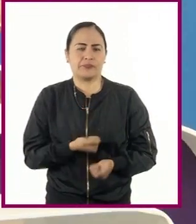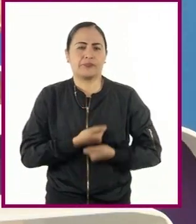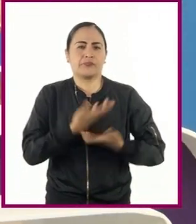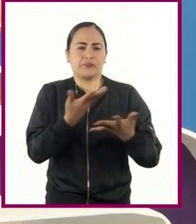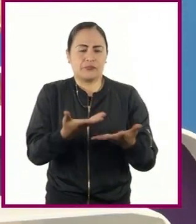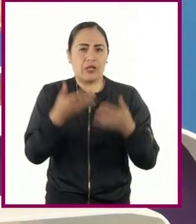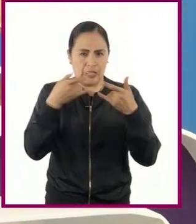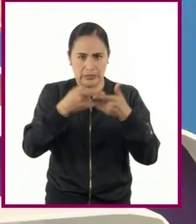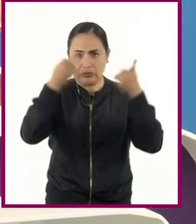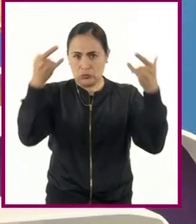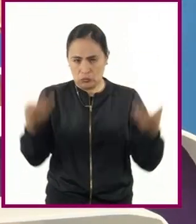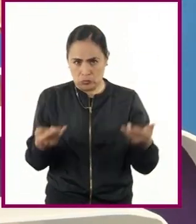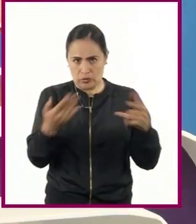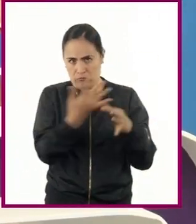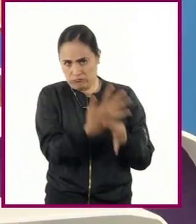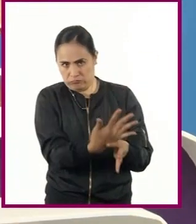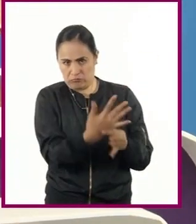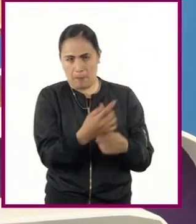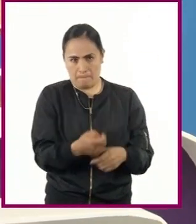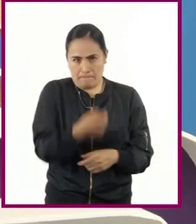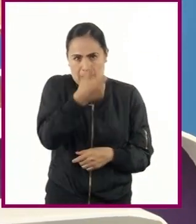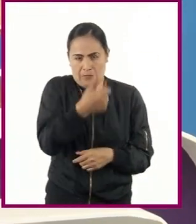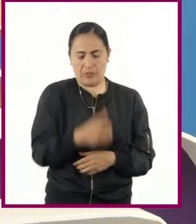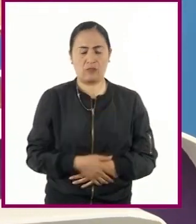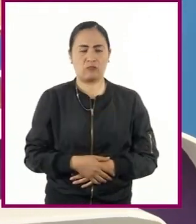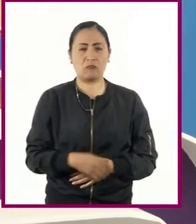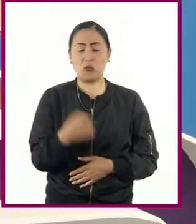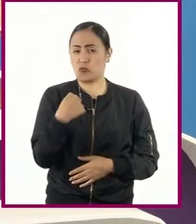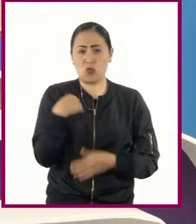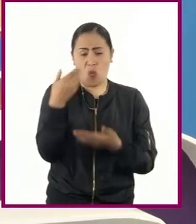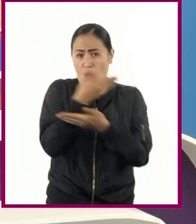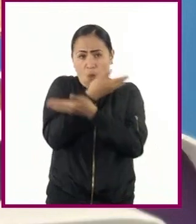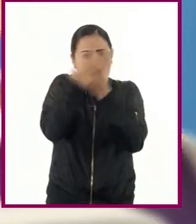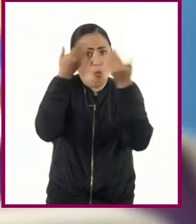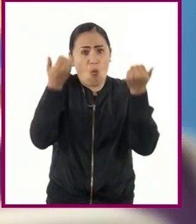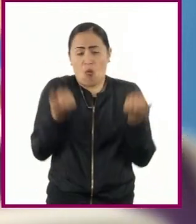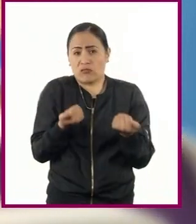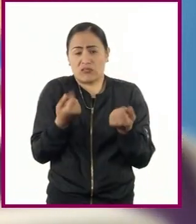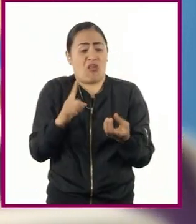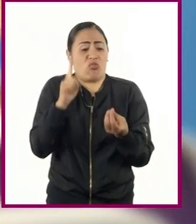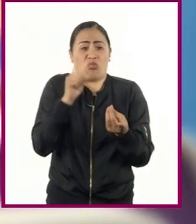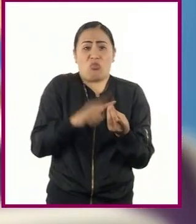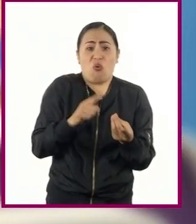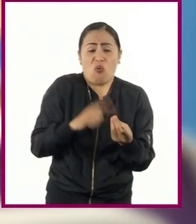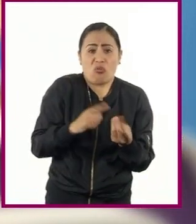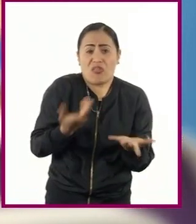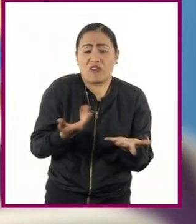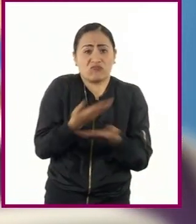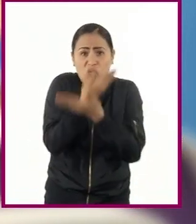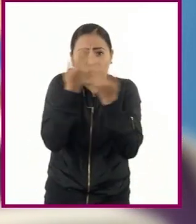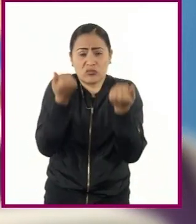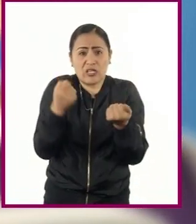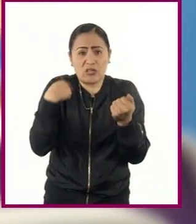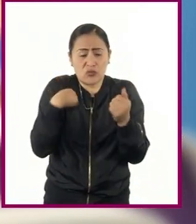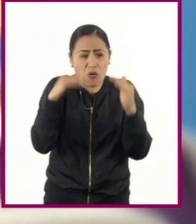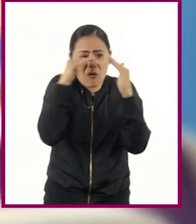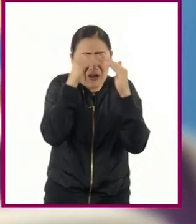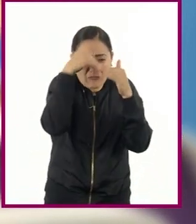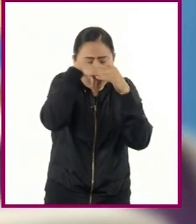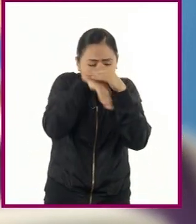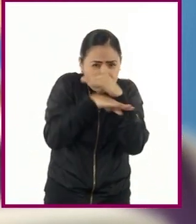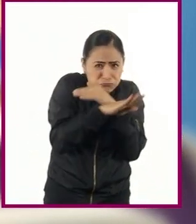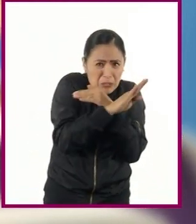Primer testimonio. No sabría decir dónde ocurrió, en qué lugar. Estaba en un cobertizo con